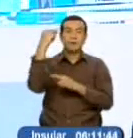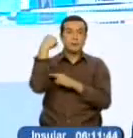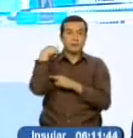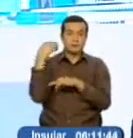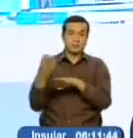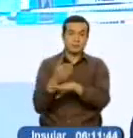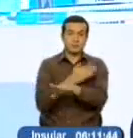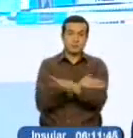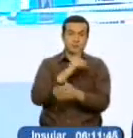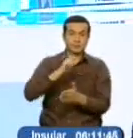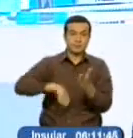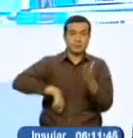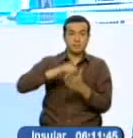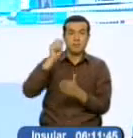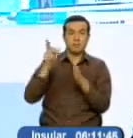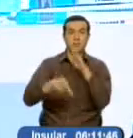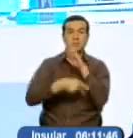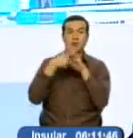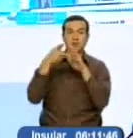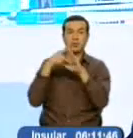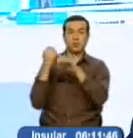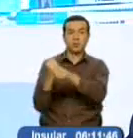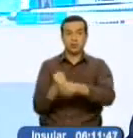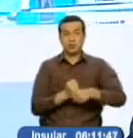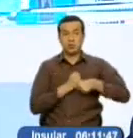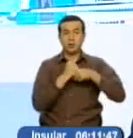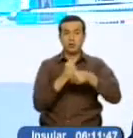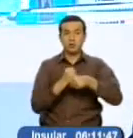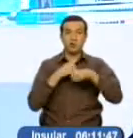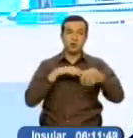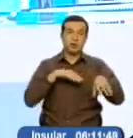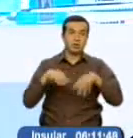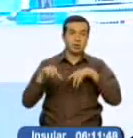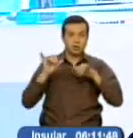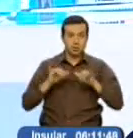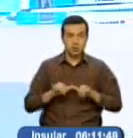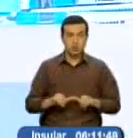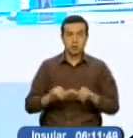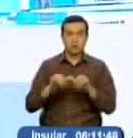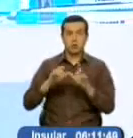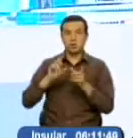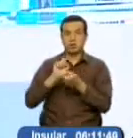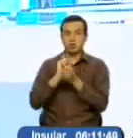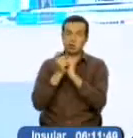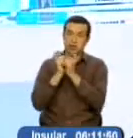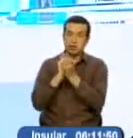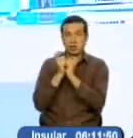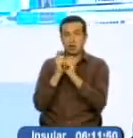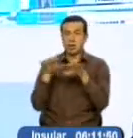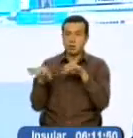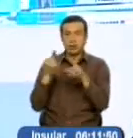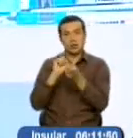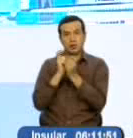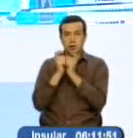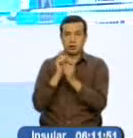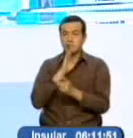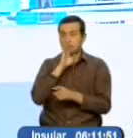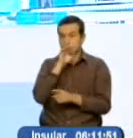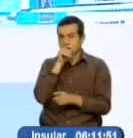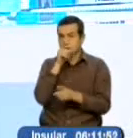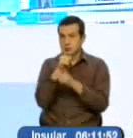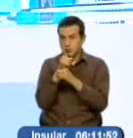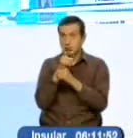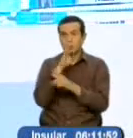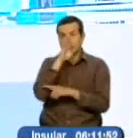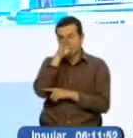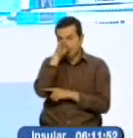previa aprobación de Petroamazonas, de postergar ciertas actividades o intercambiar actividades, pero siempre que eso